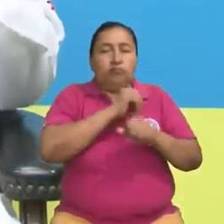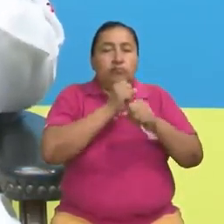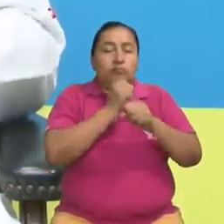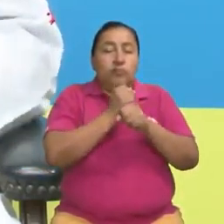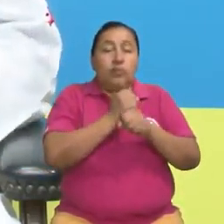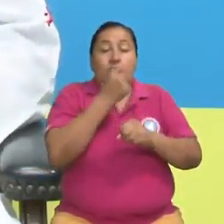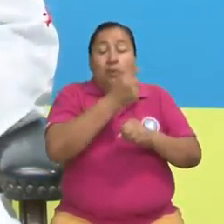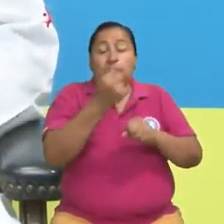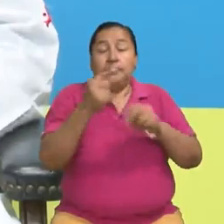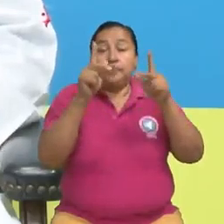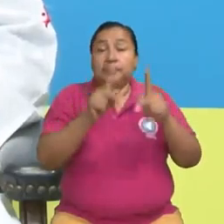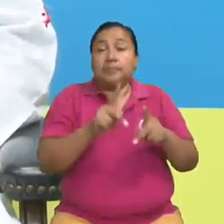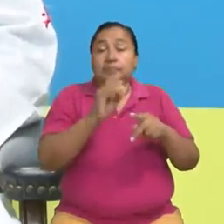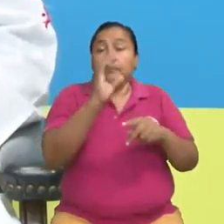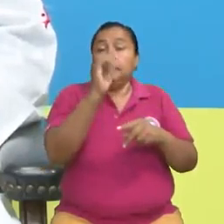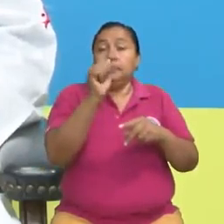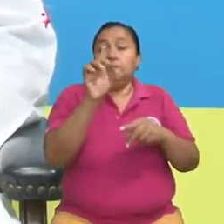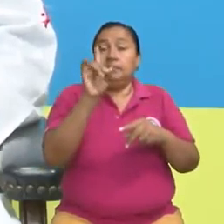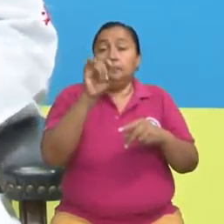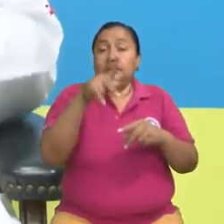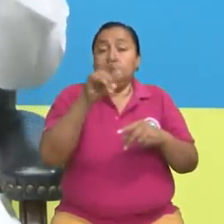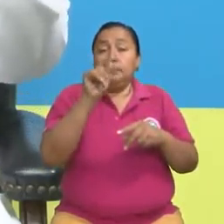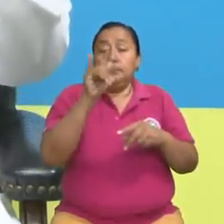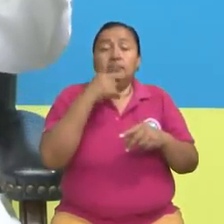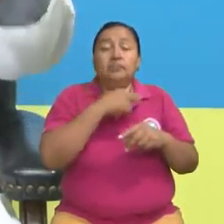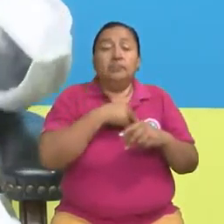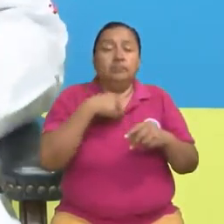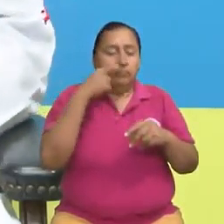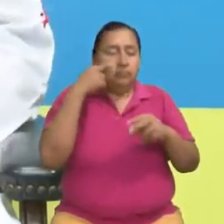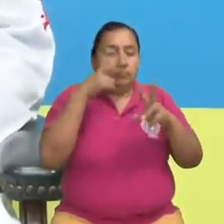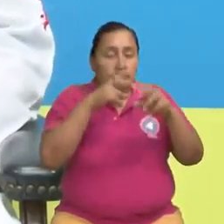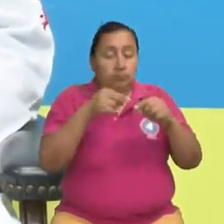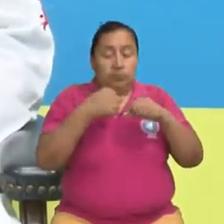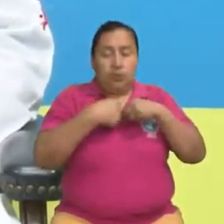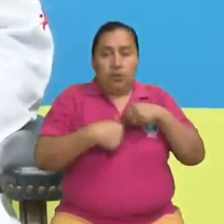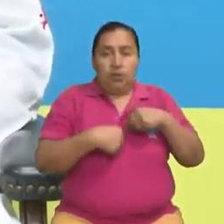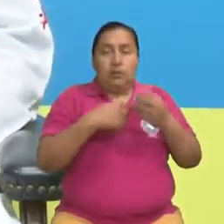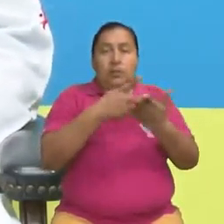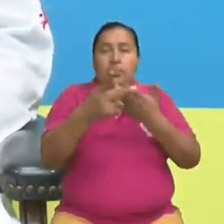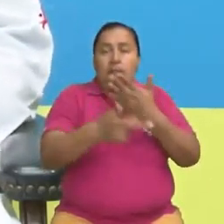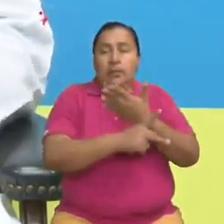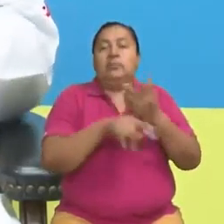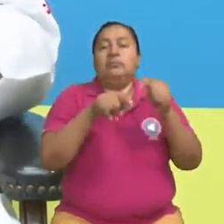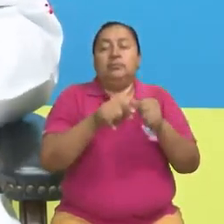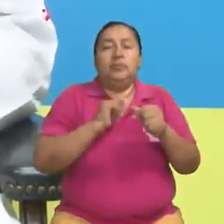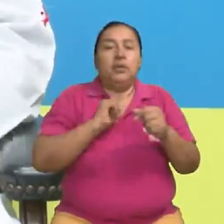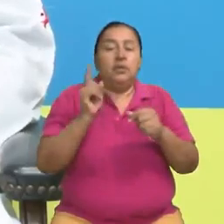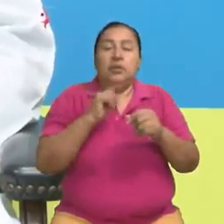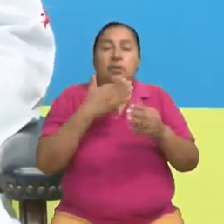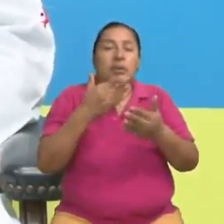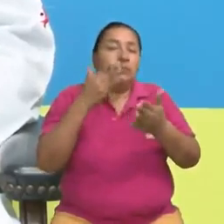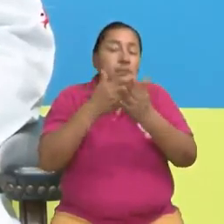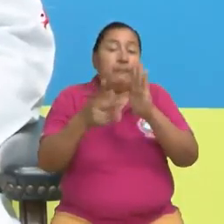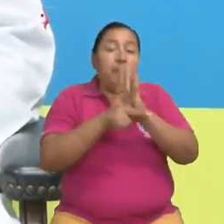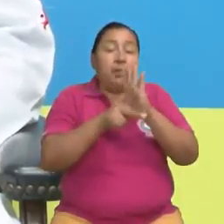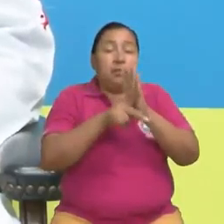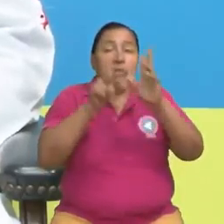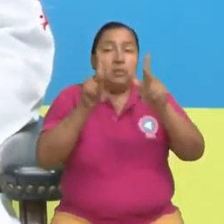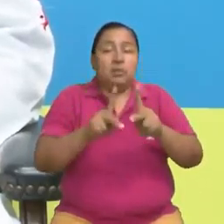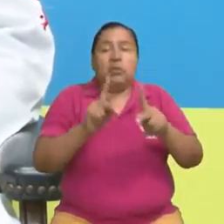cada cardiopatía en general, para hacer una, cuando es una cirugía programada, claro, que no está poniendo en riesgo la vida del niño,